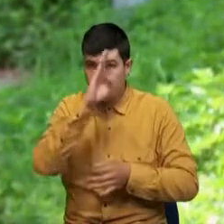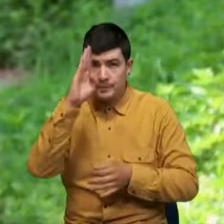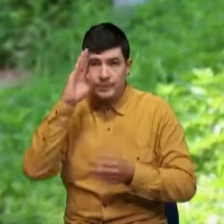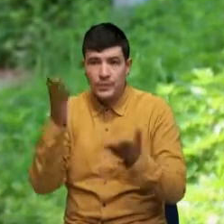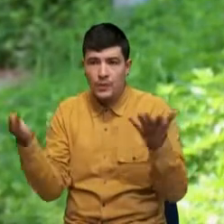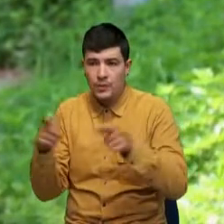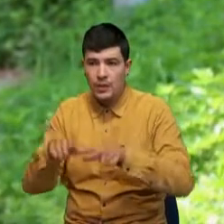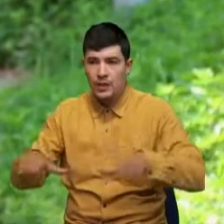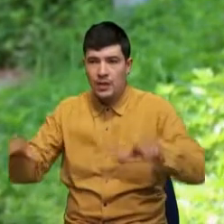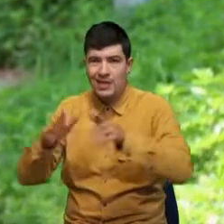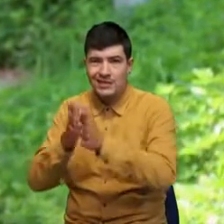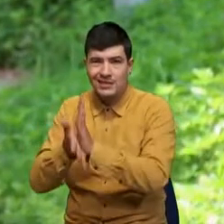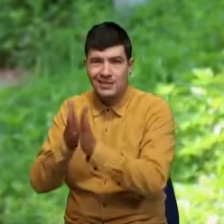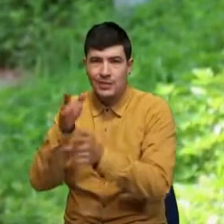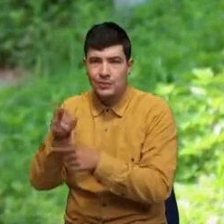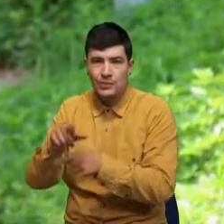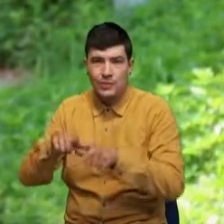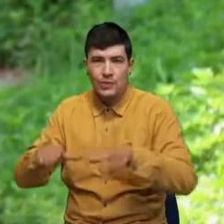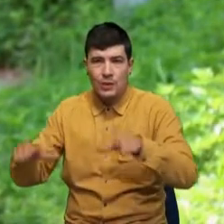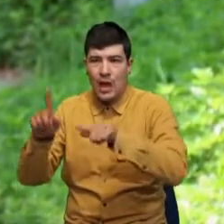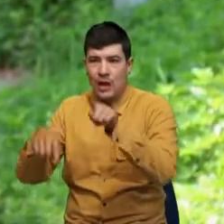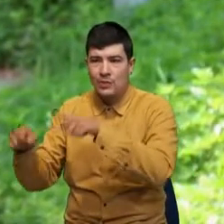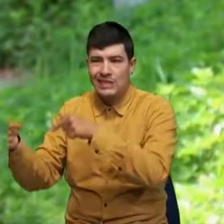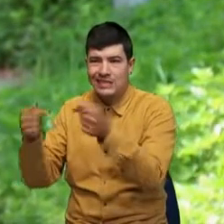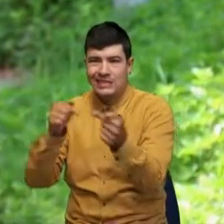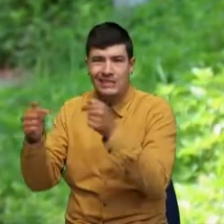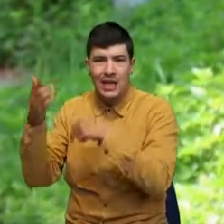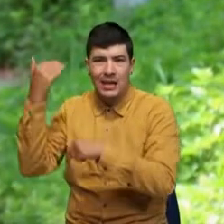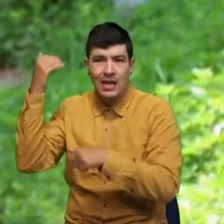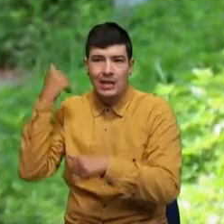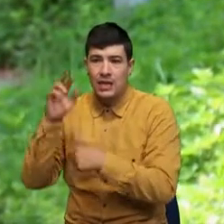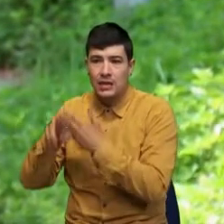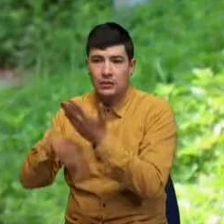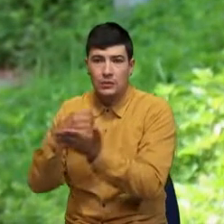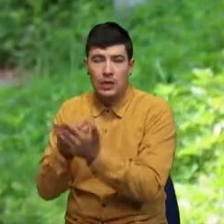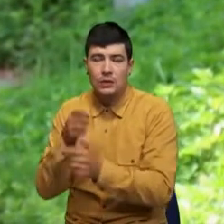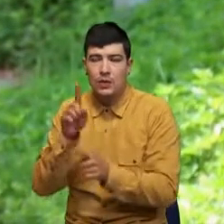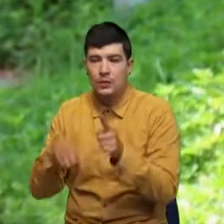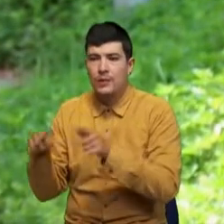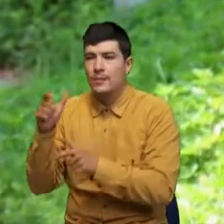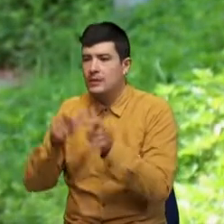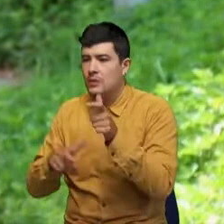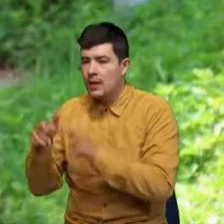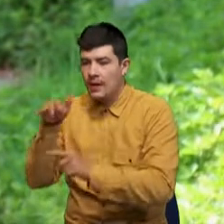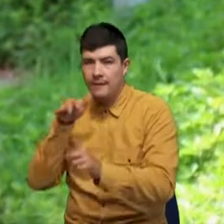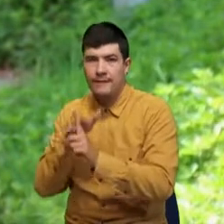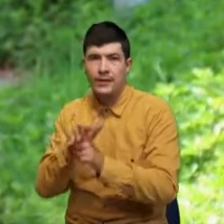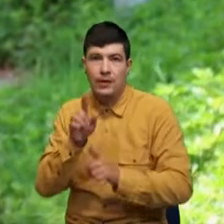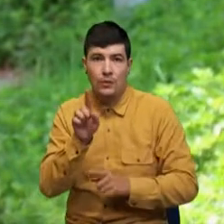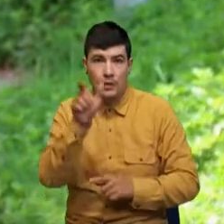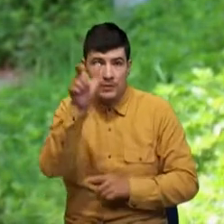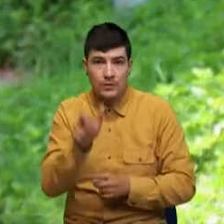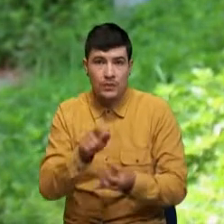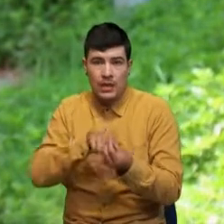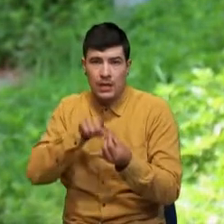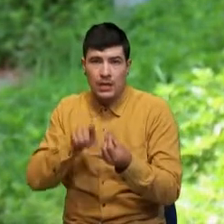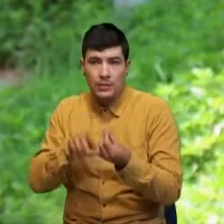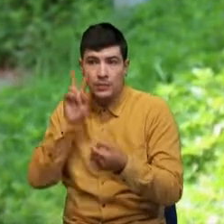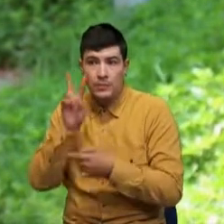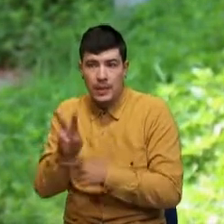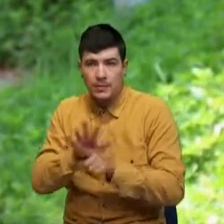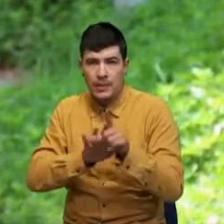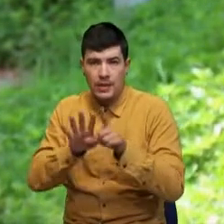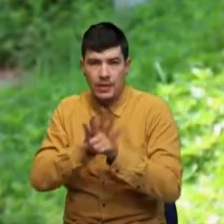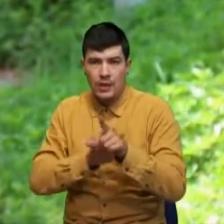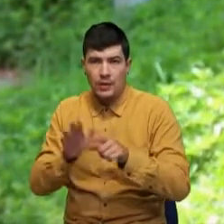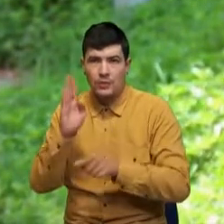especialmente en el sector céntrico, donde algunas riñas han dejado como saldo varias personas lesionadas. Uno de los casos quedó captado en video